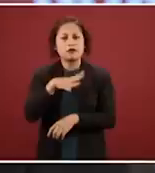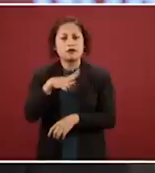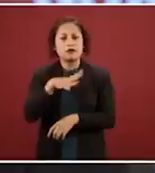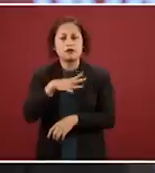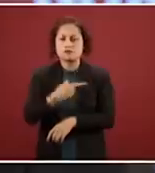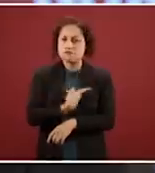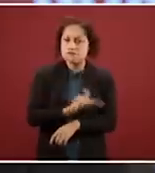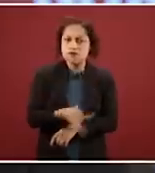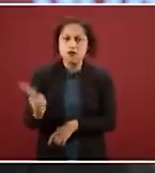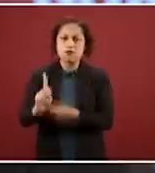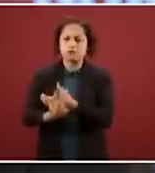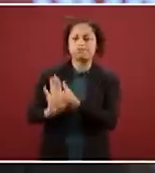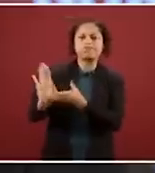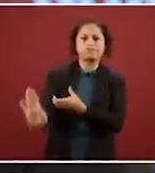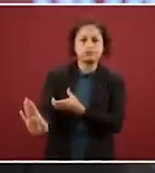de pobreza y de marginación.